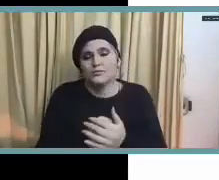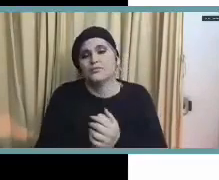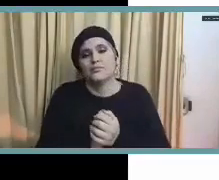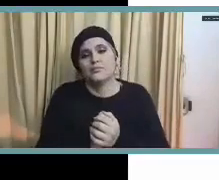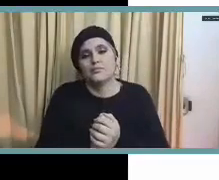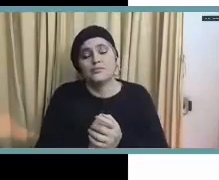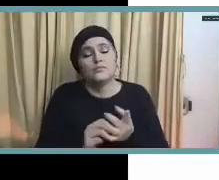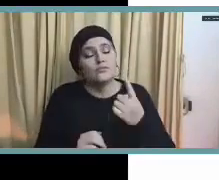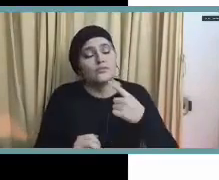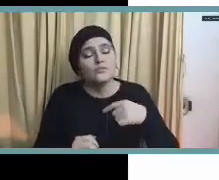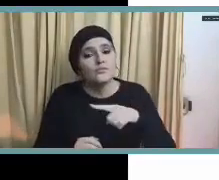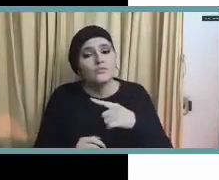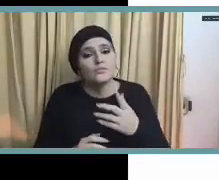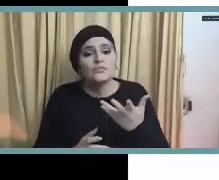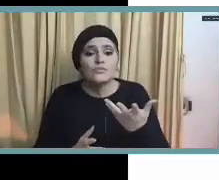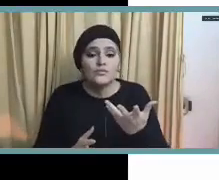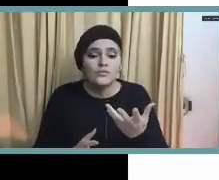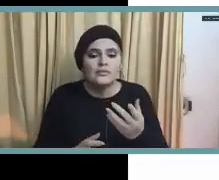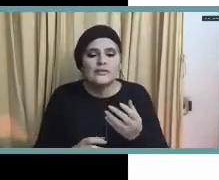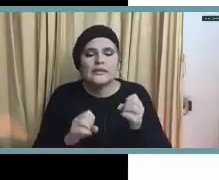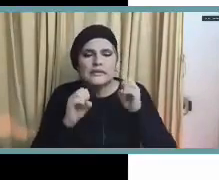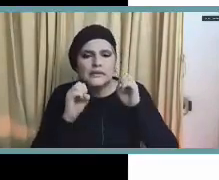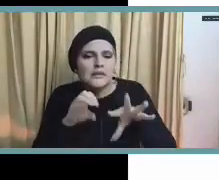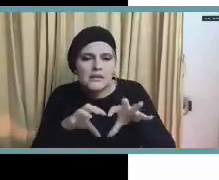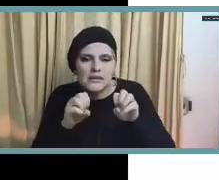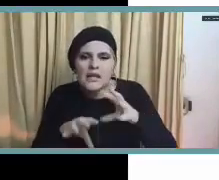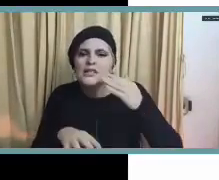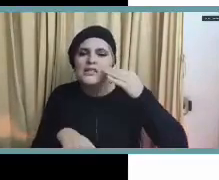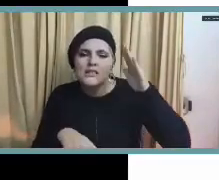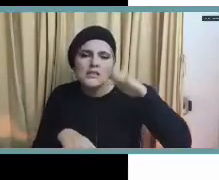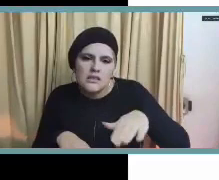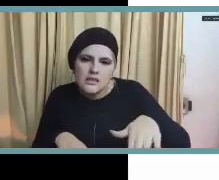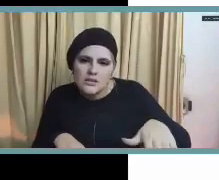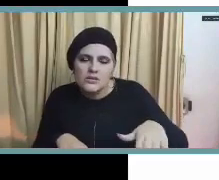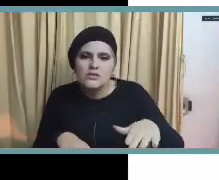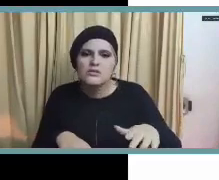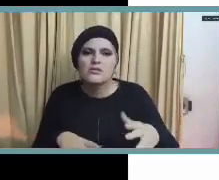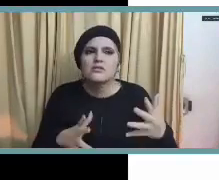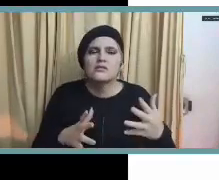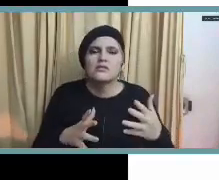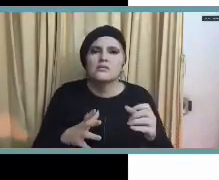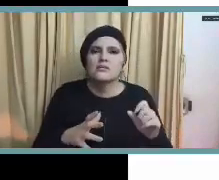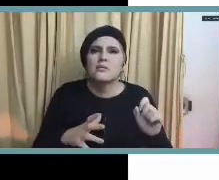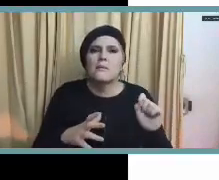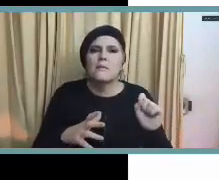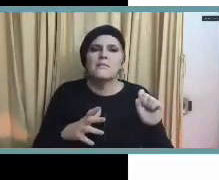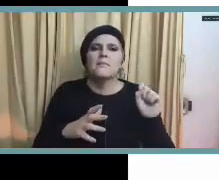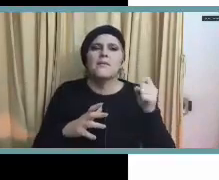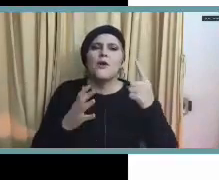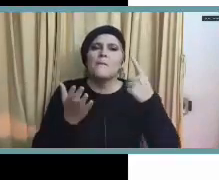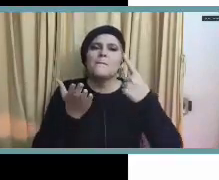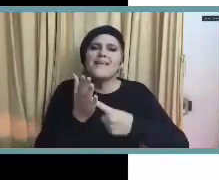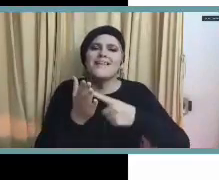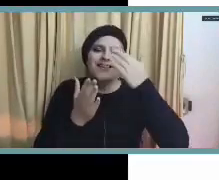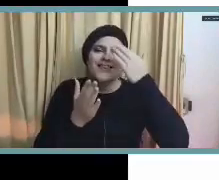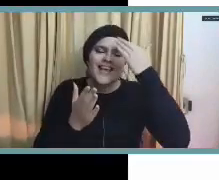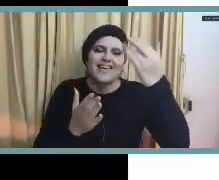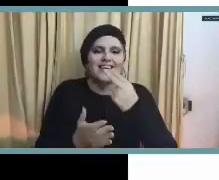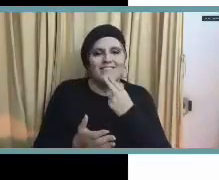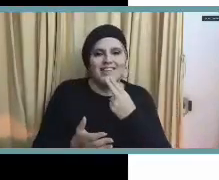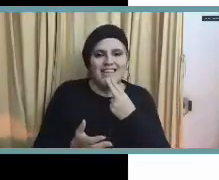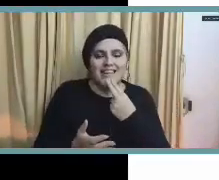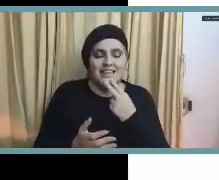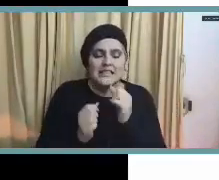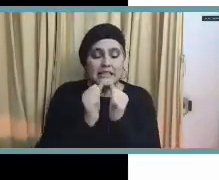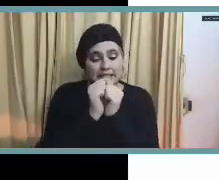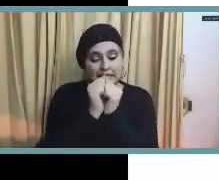pequeño, en una forma, en los primeros 1000 días de vida, que es cuando el cerebro tiene los